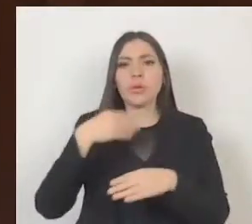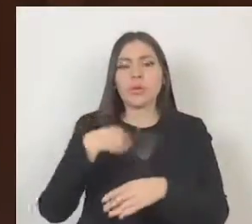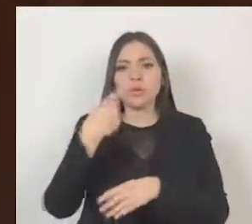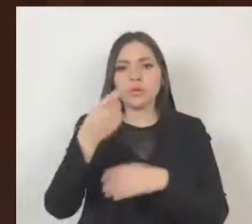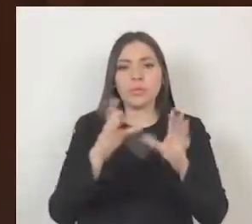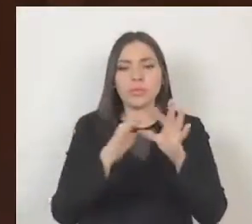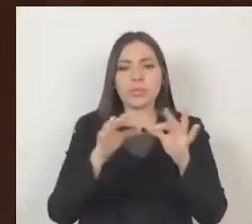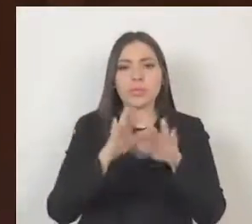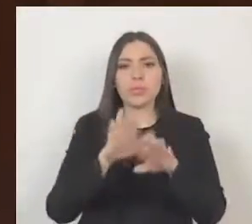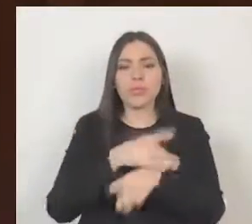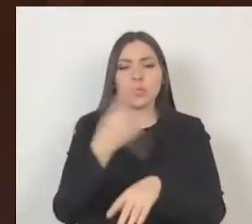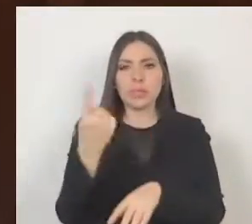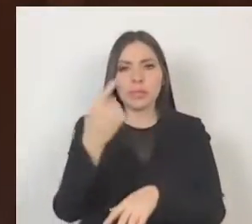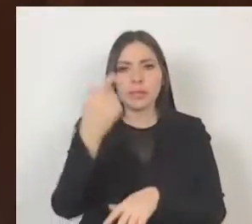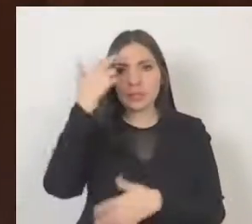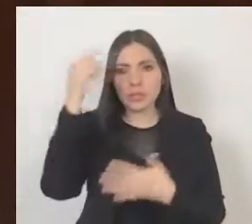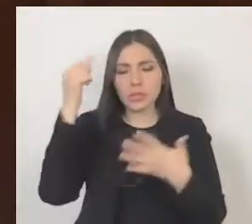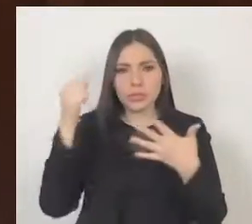motivos.